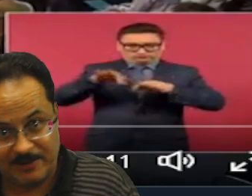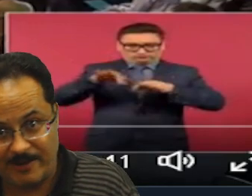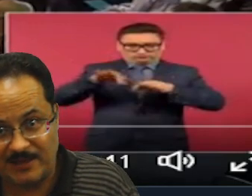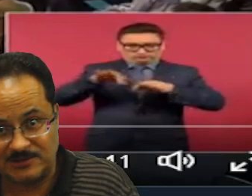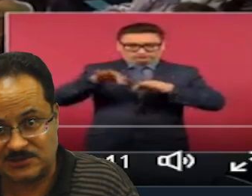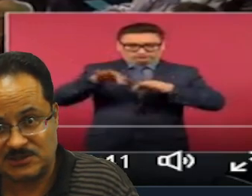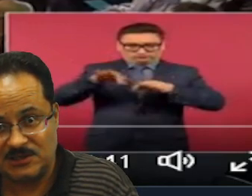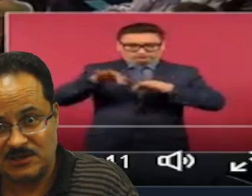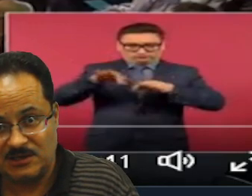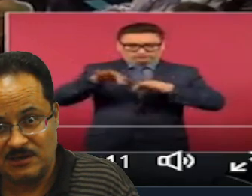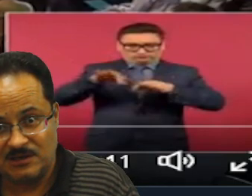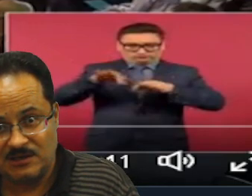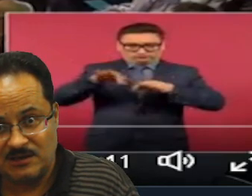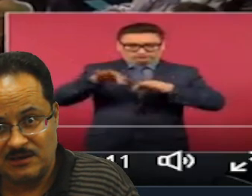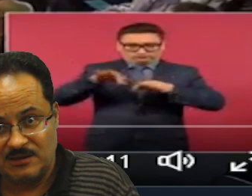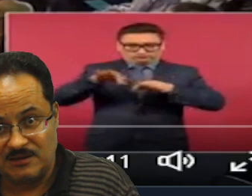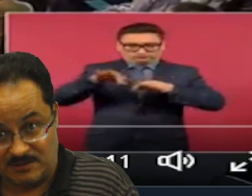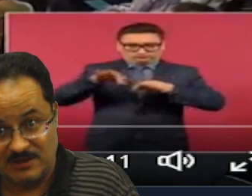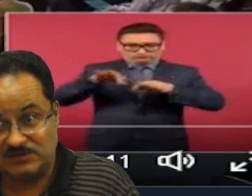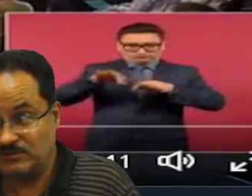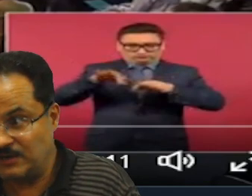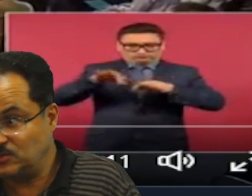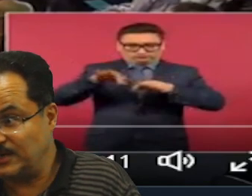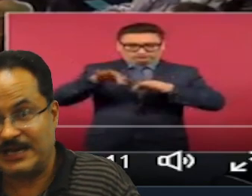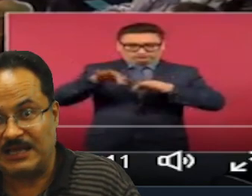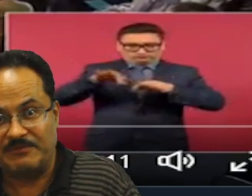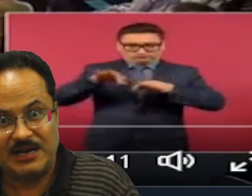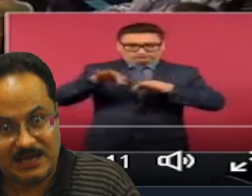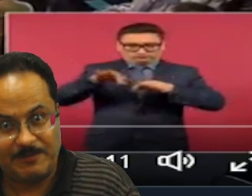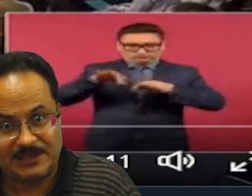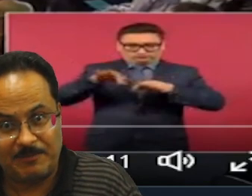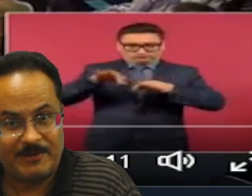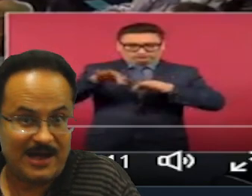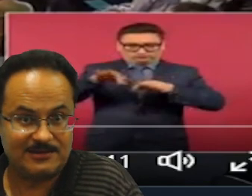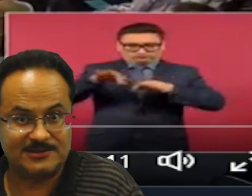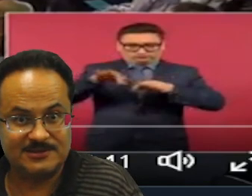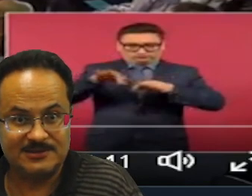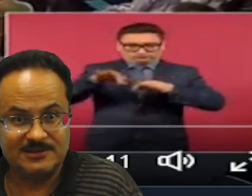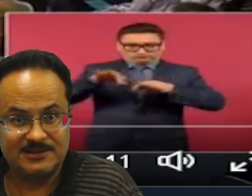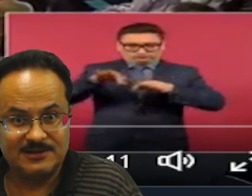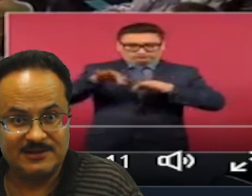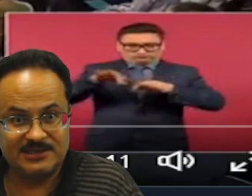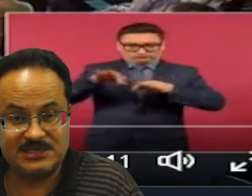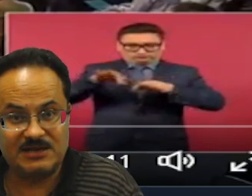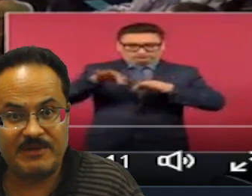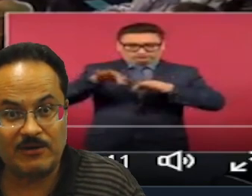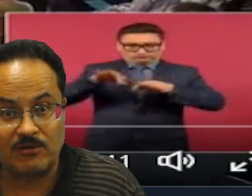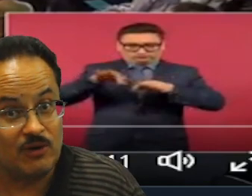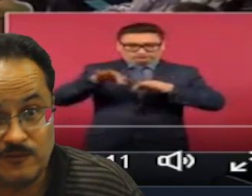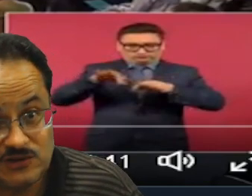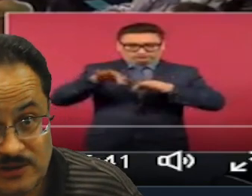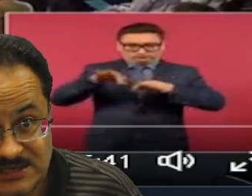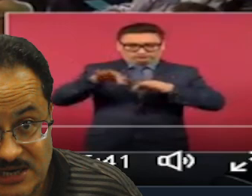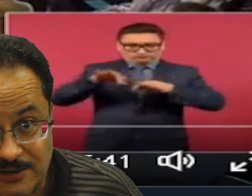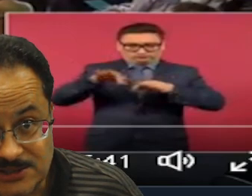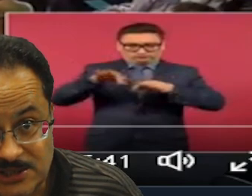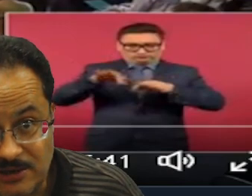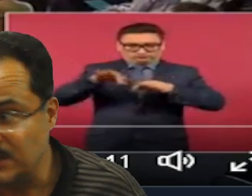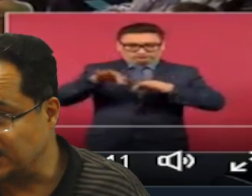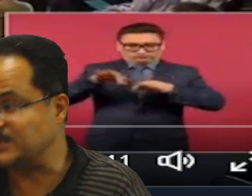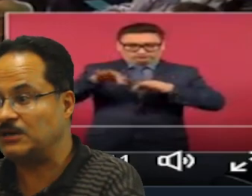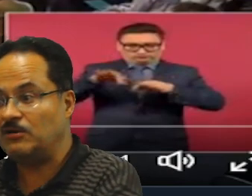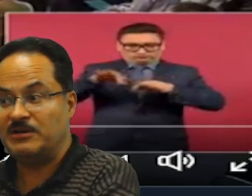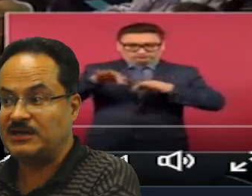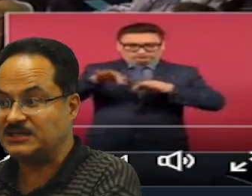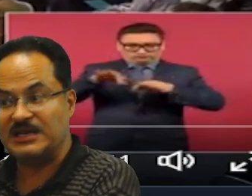abierta privados es un negocio en el que también hay capital privado y sin embargo no funciona ese negocio